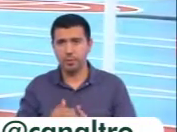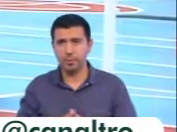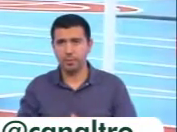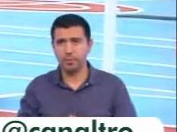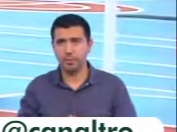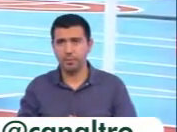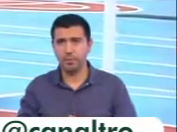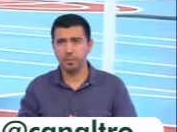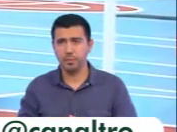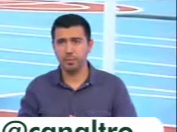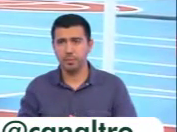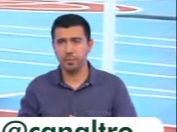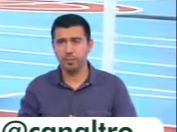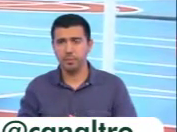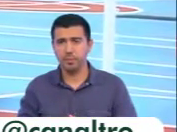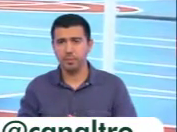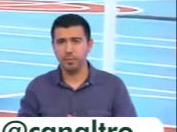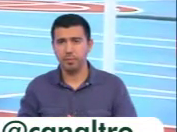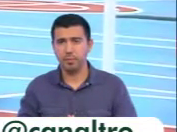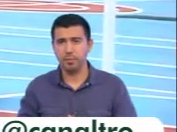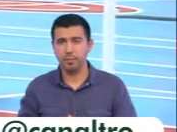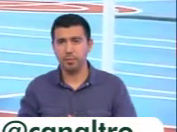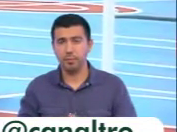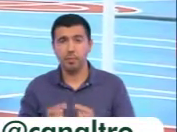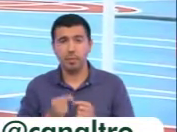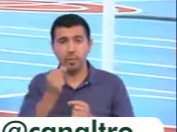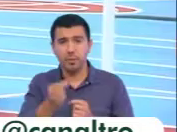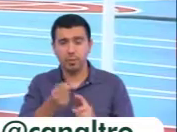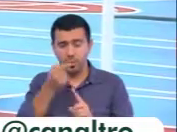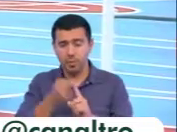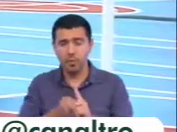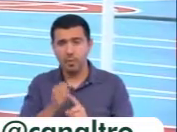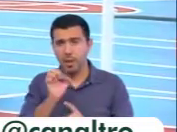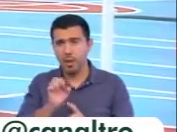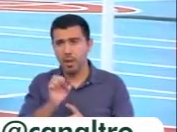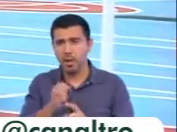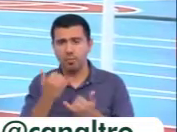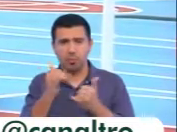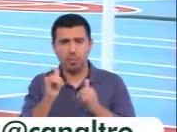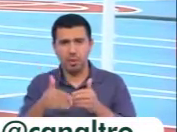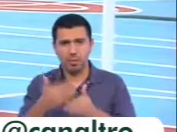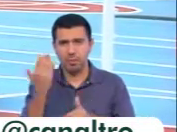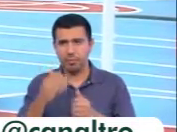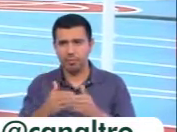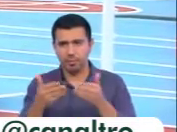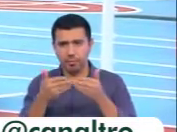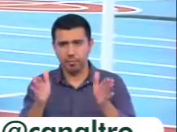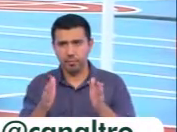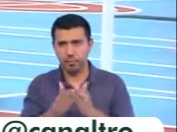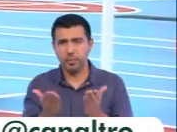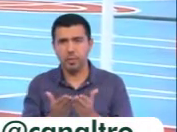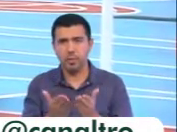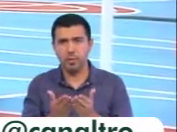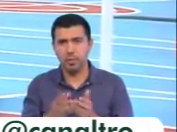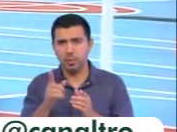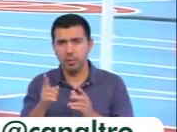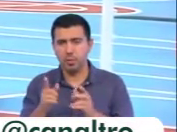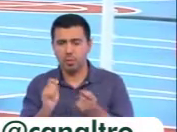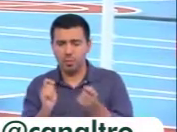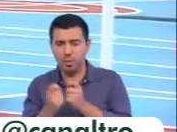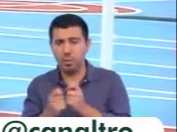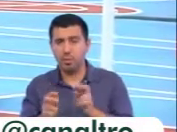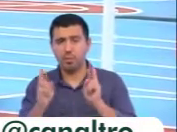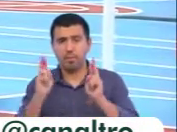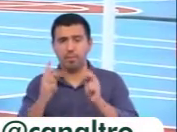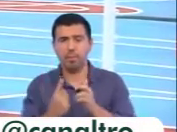estarán ocupando estas instalaciones del megacolegio a partir del próximo mes de enero y el planteamiento es que se pueda convertir en el primer colegio de la provincia con la aplicación